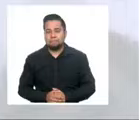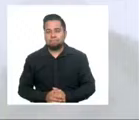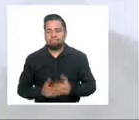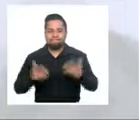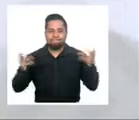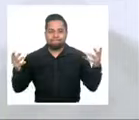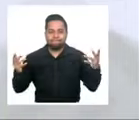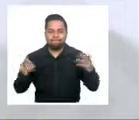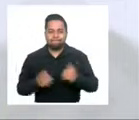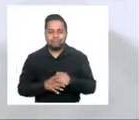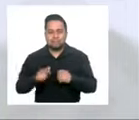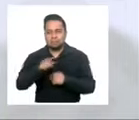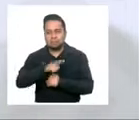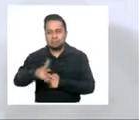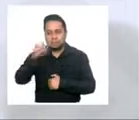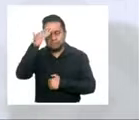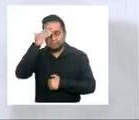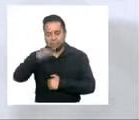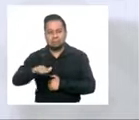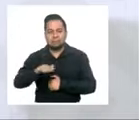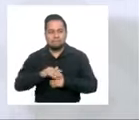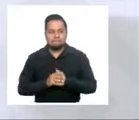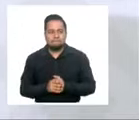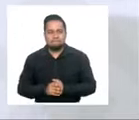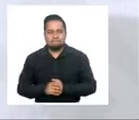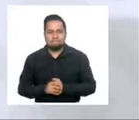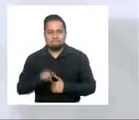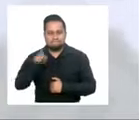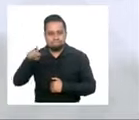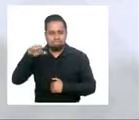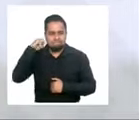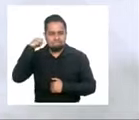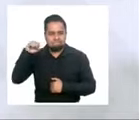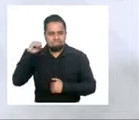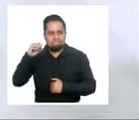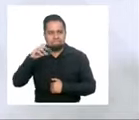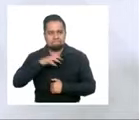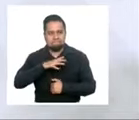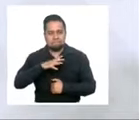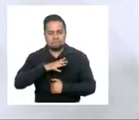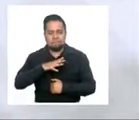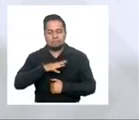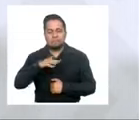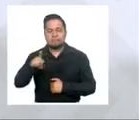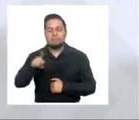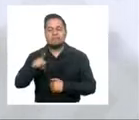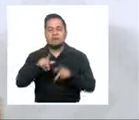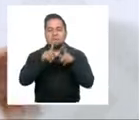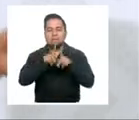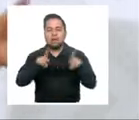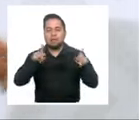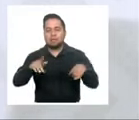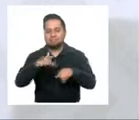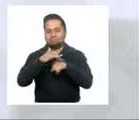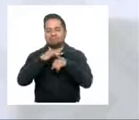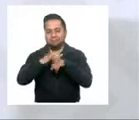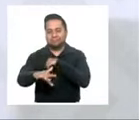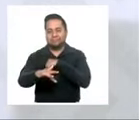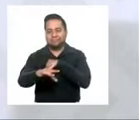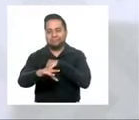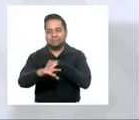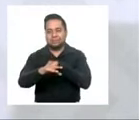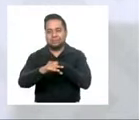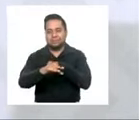Bueno, ustedes saben que tenemos allá en Oaxaca un campo nudista, es de